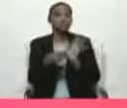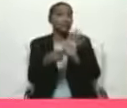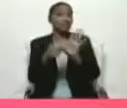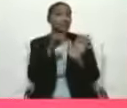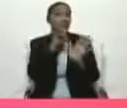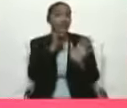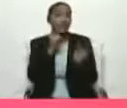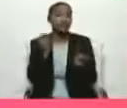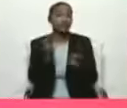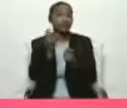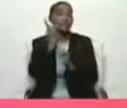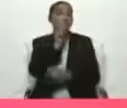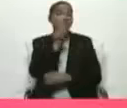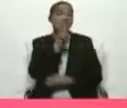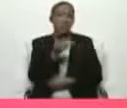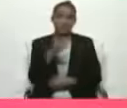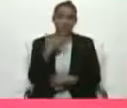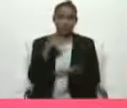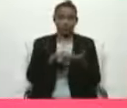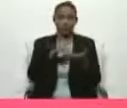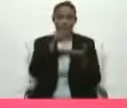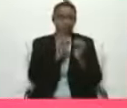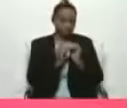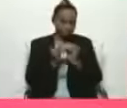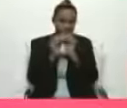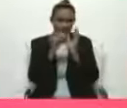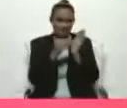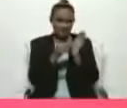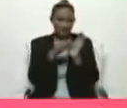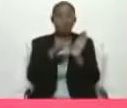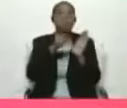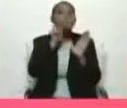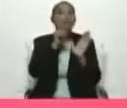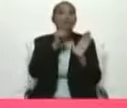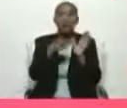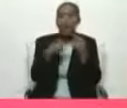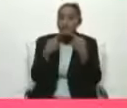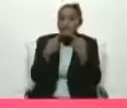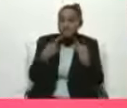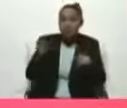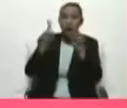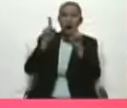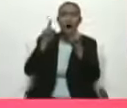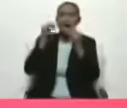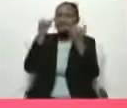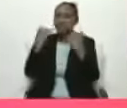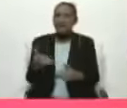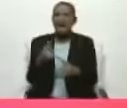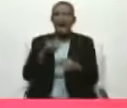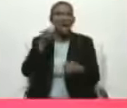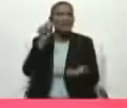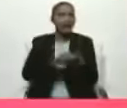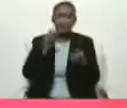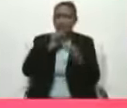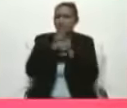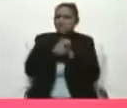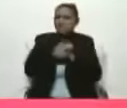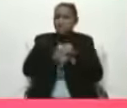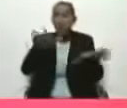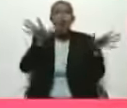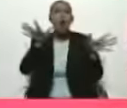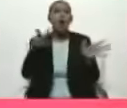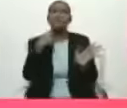Usted esparce una información de mentira y se corre como que fuera verdad. A los tres días le ponen una cosa que dice fake